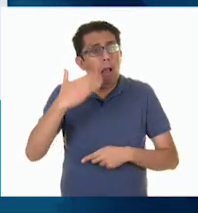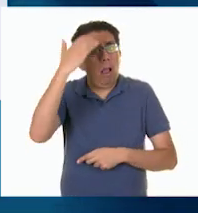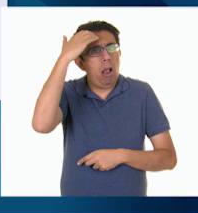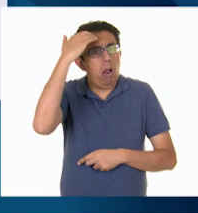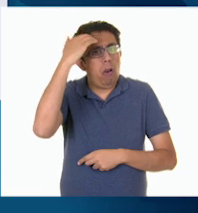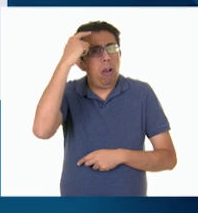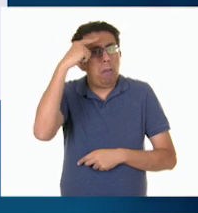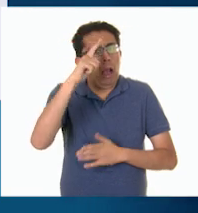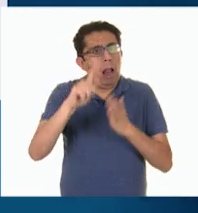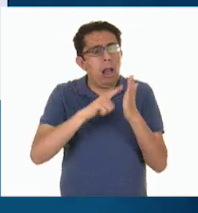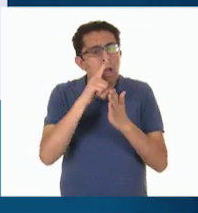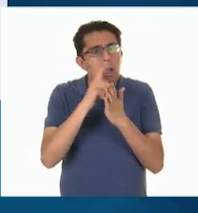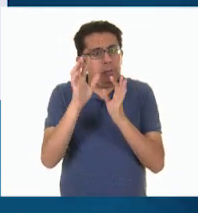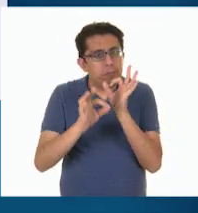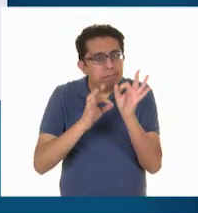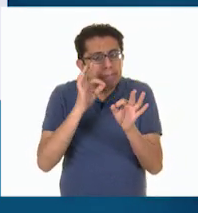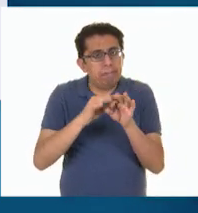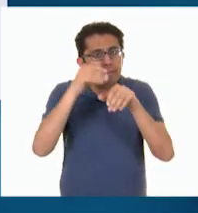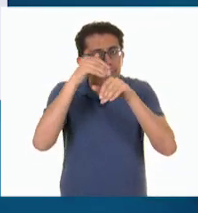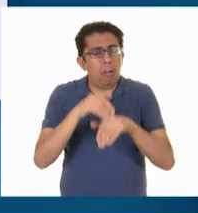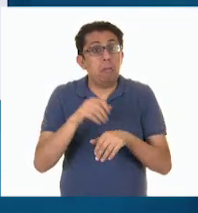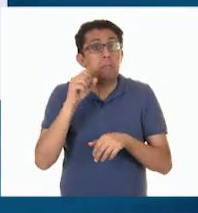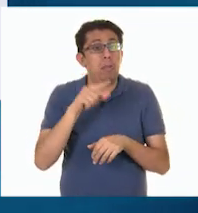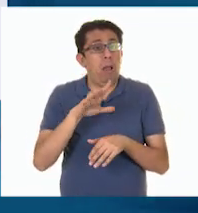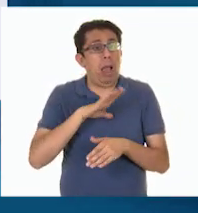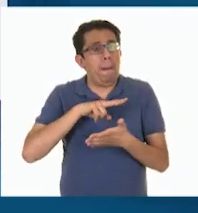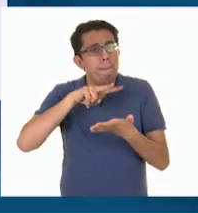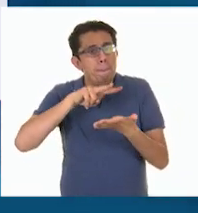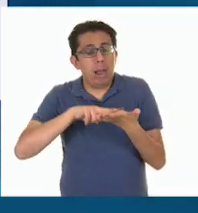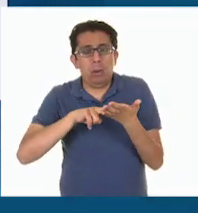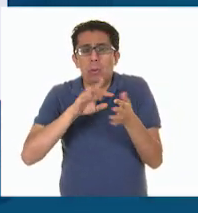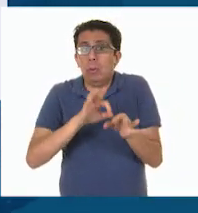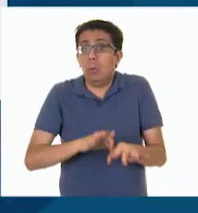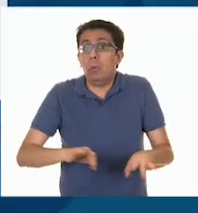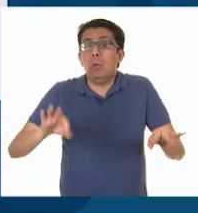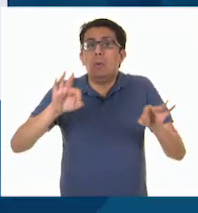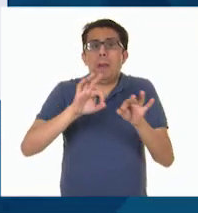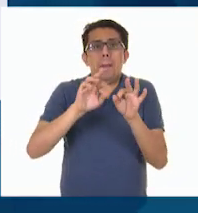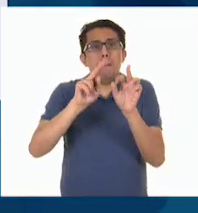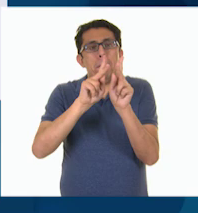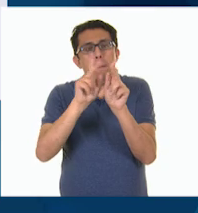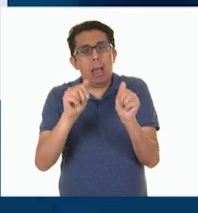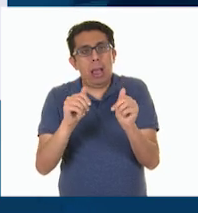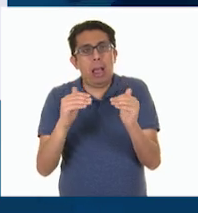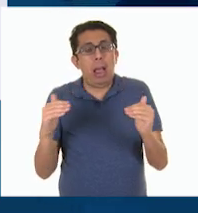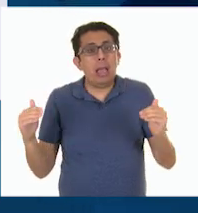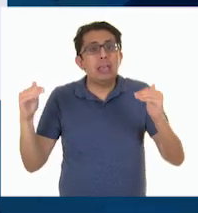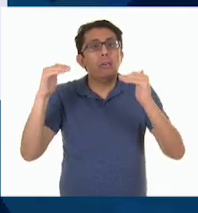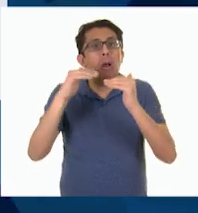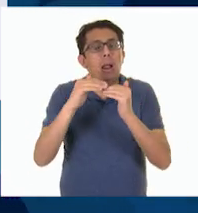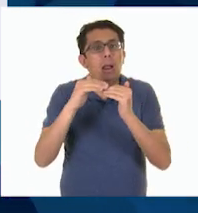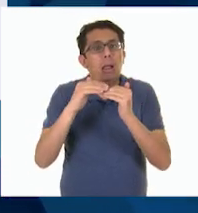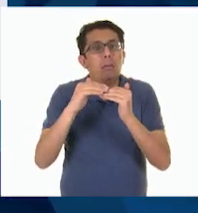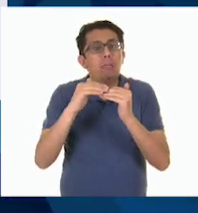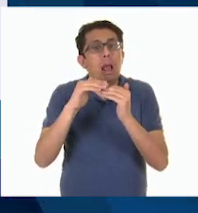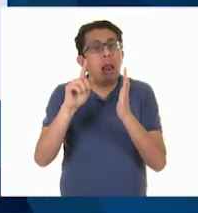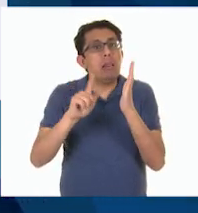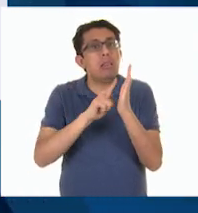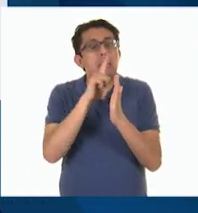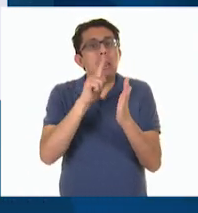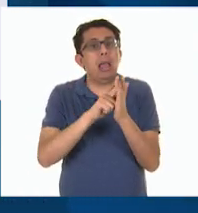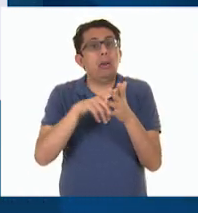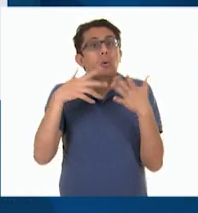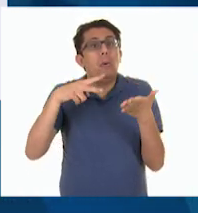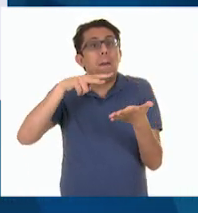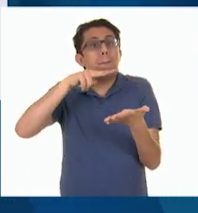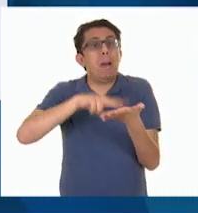la ley. Además, privilegia valores como la paz, la igualdad, pues considera las leyes como un bien preciado que